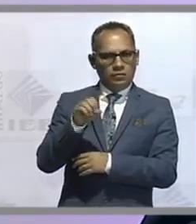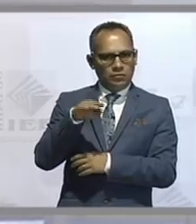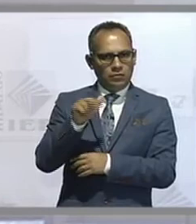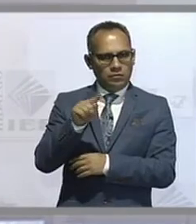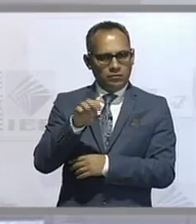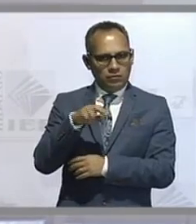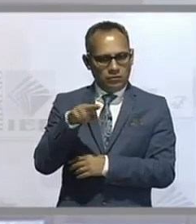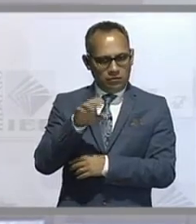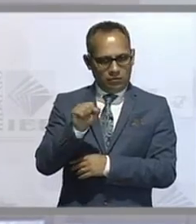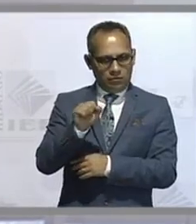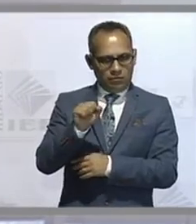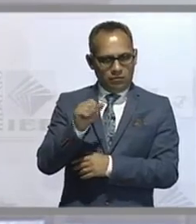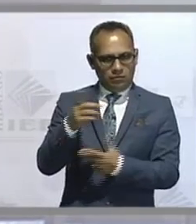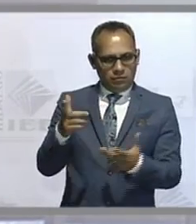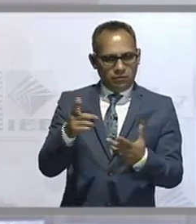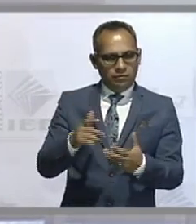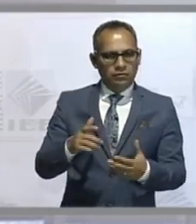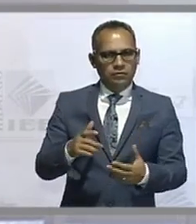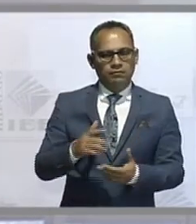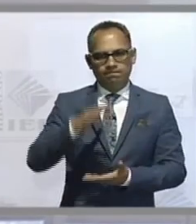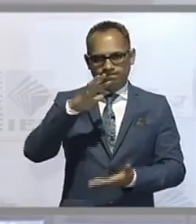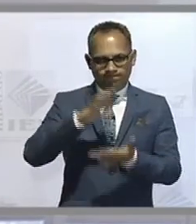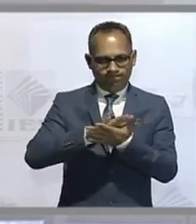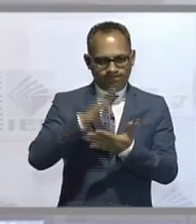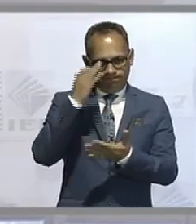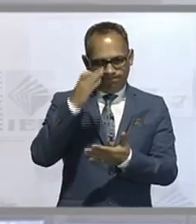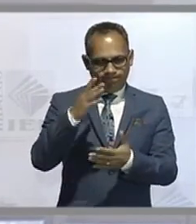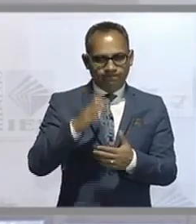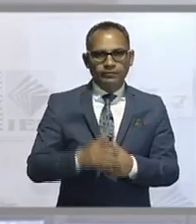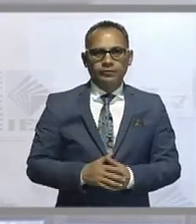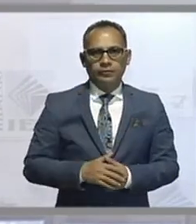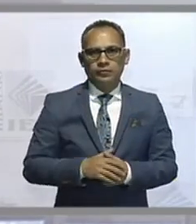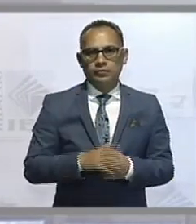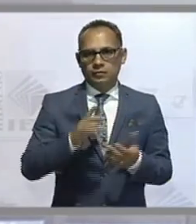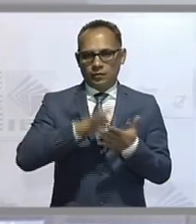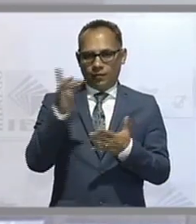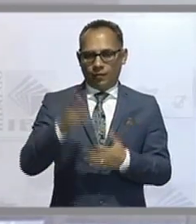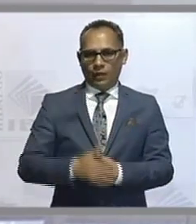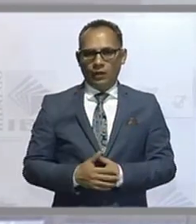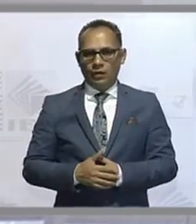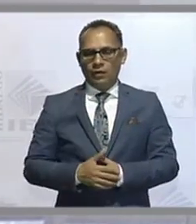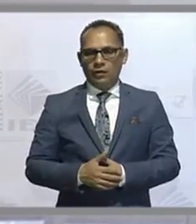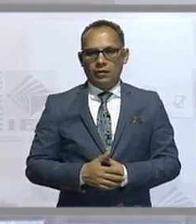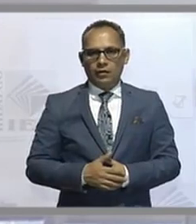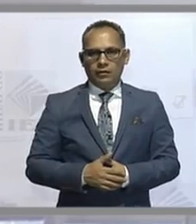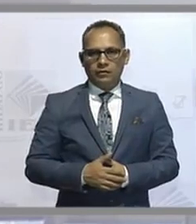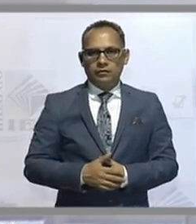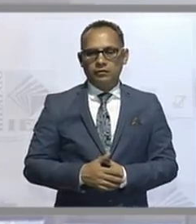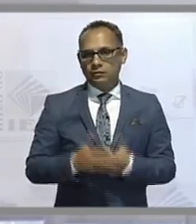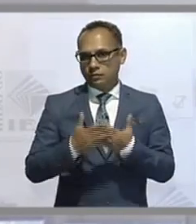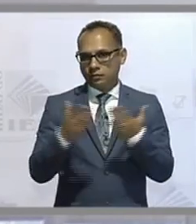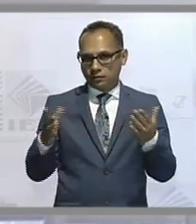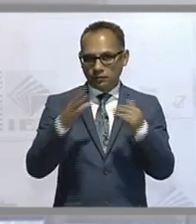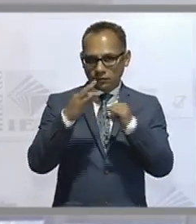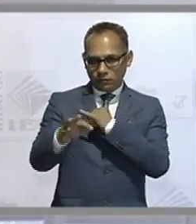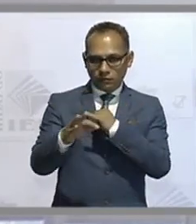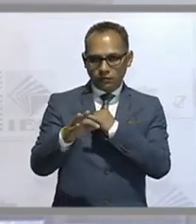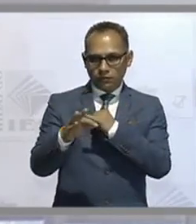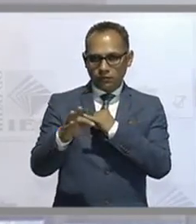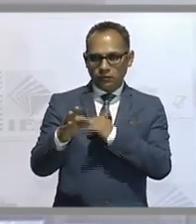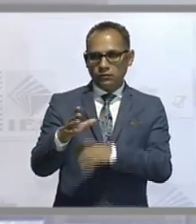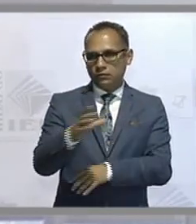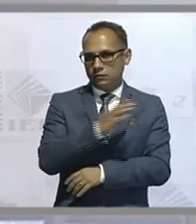ser gracias candidato por su mensaje vamos ahora a escuchar el mensaje final de la